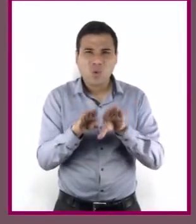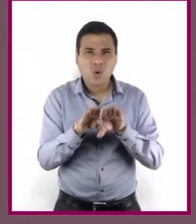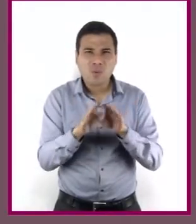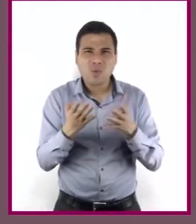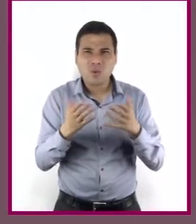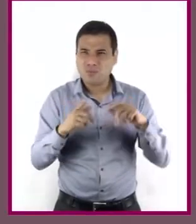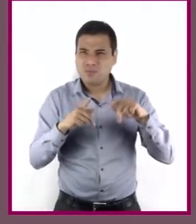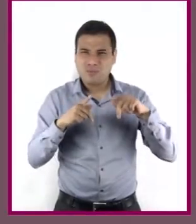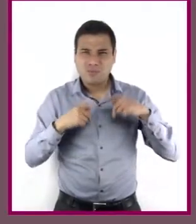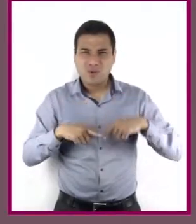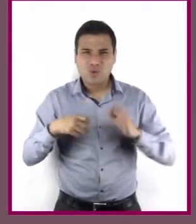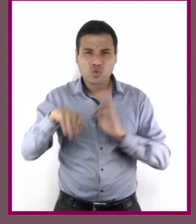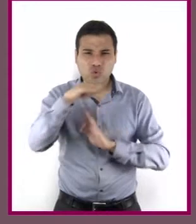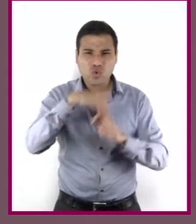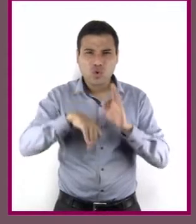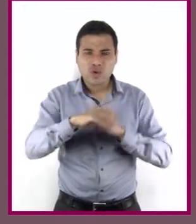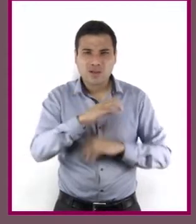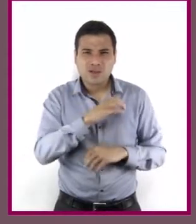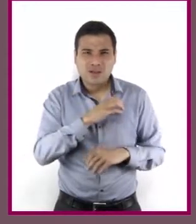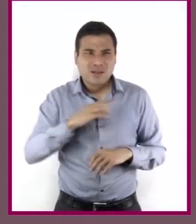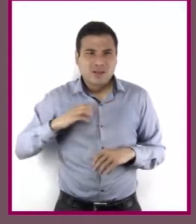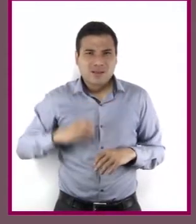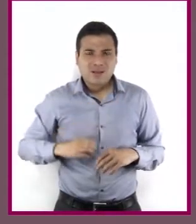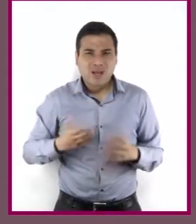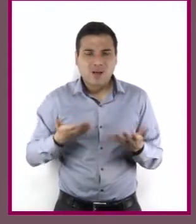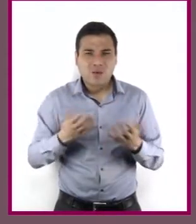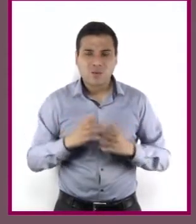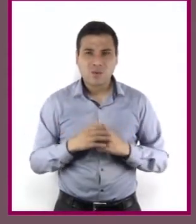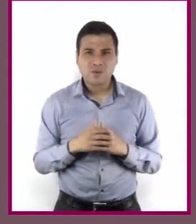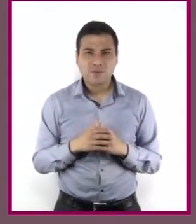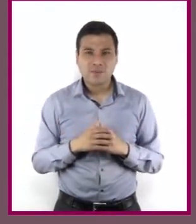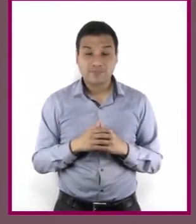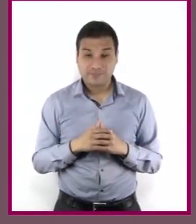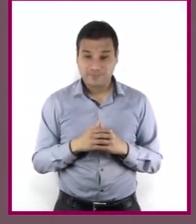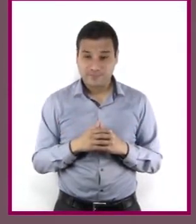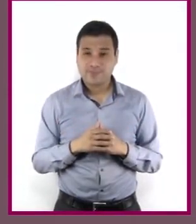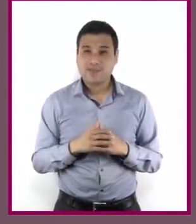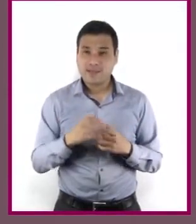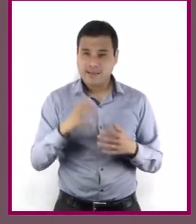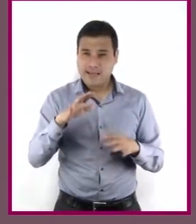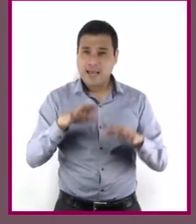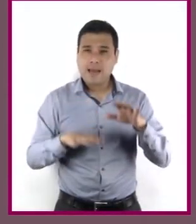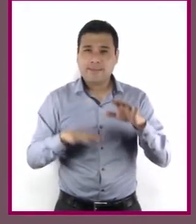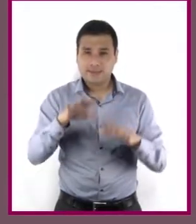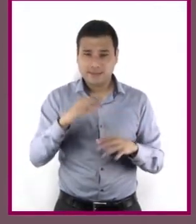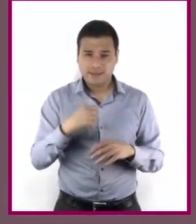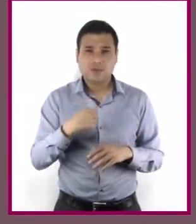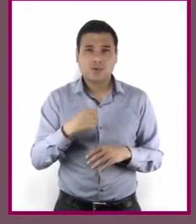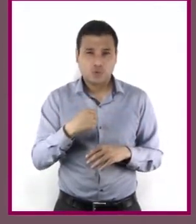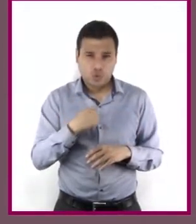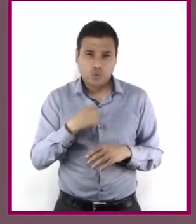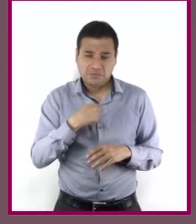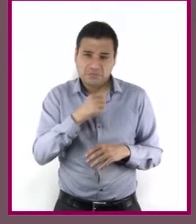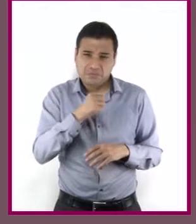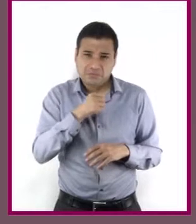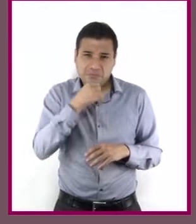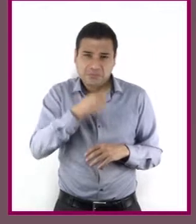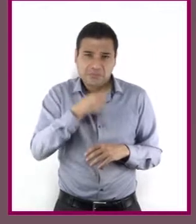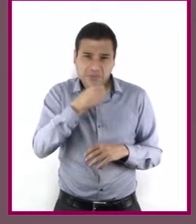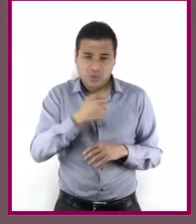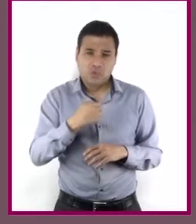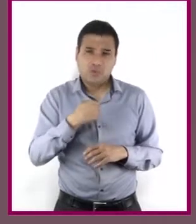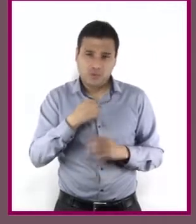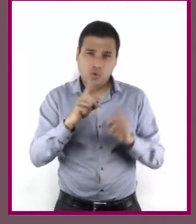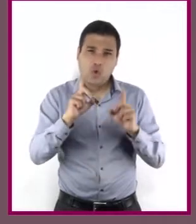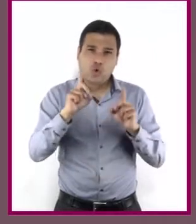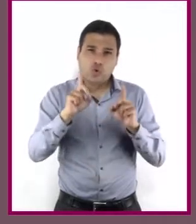habido momentos en mi vida en que, a pesar de mi mucha edad, yo también he sentido esas dudas y